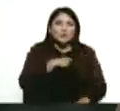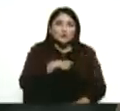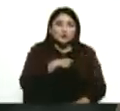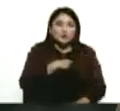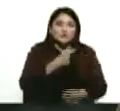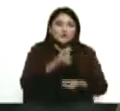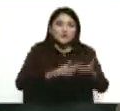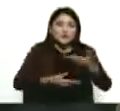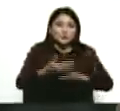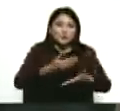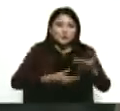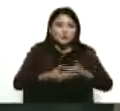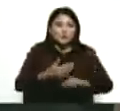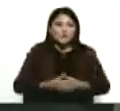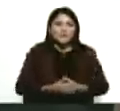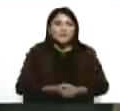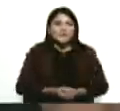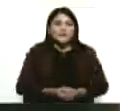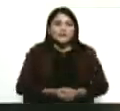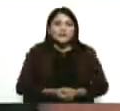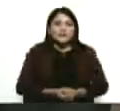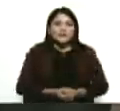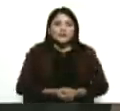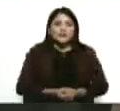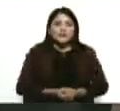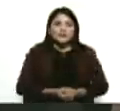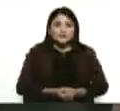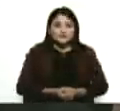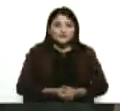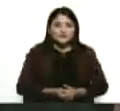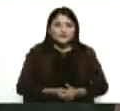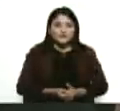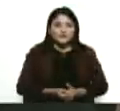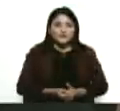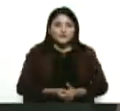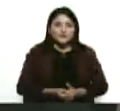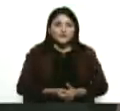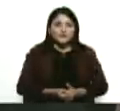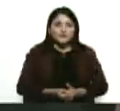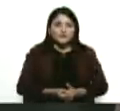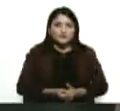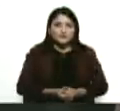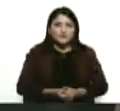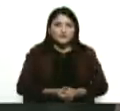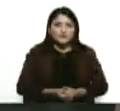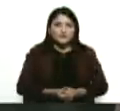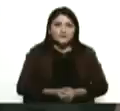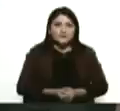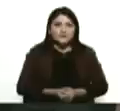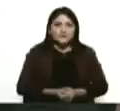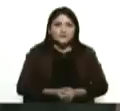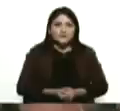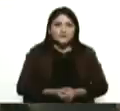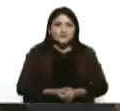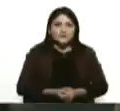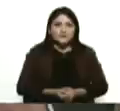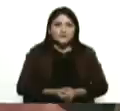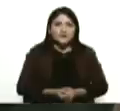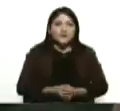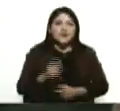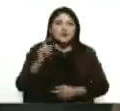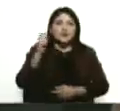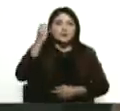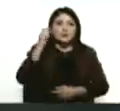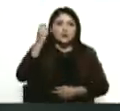Finanzas, Nicolás Ernesto Maduro Guerra, el diputado Ramón Lobo, el diputado Fernando Bastida, para en primer